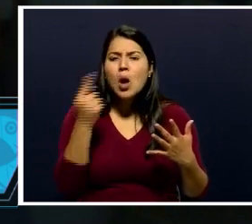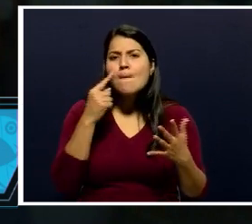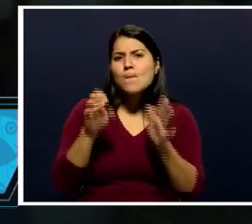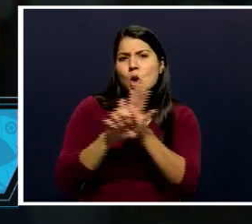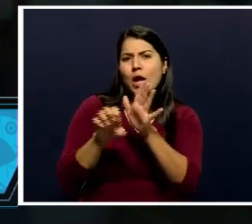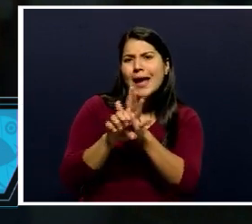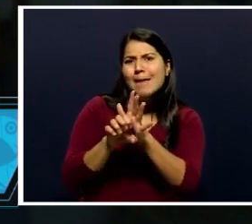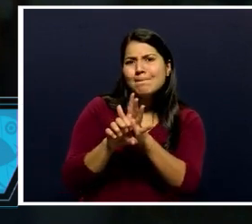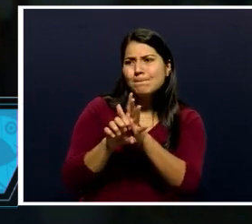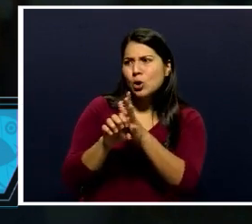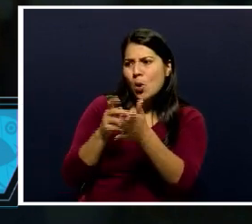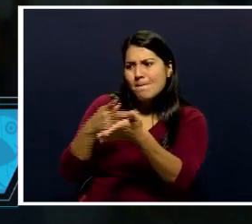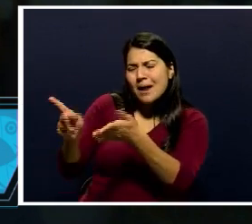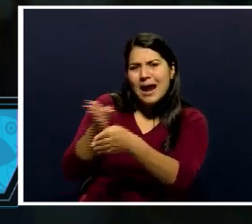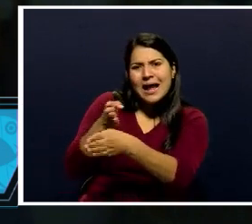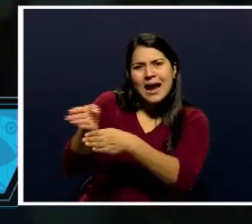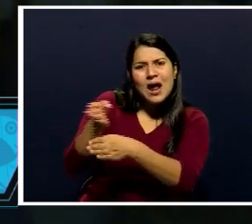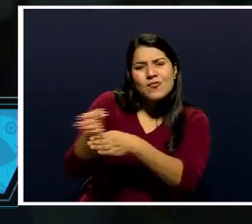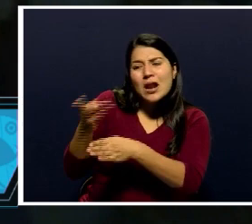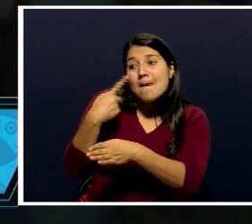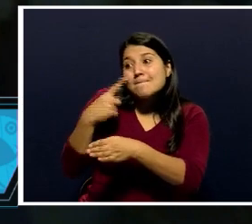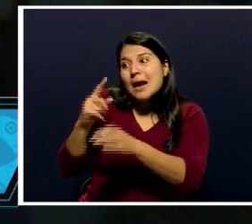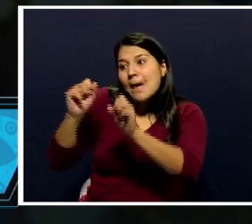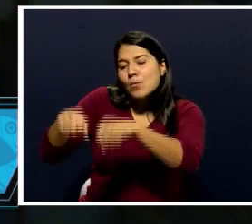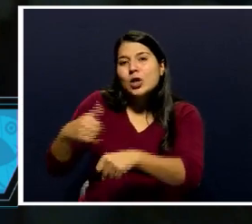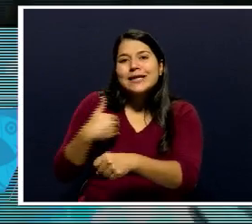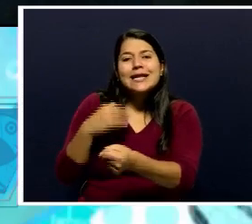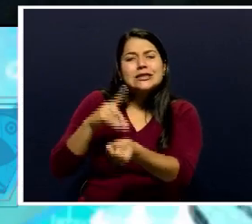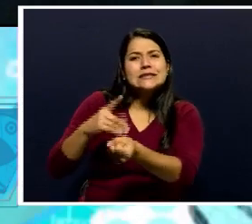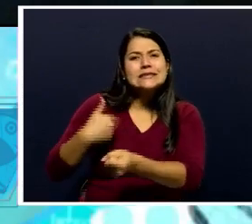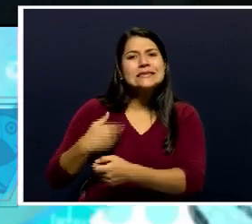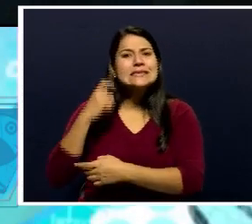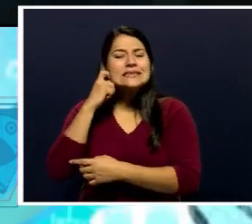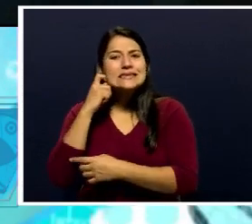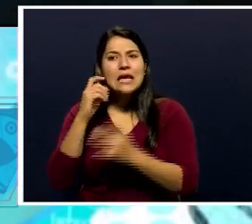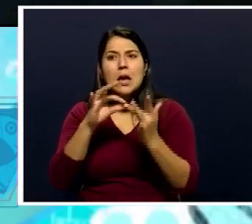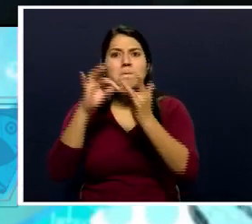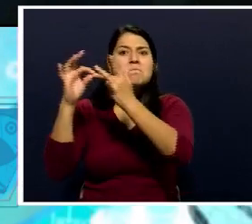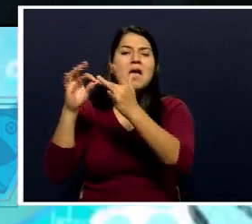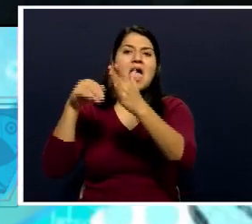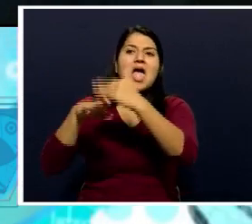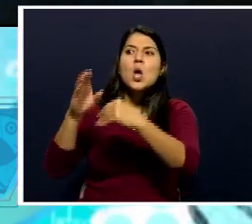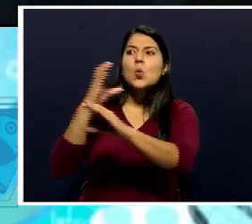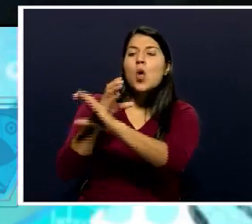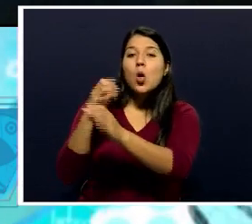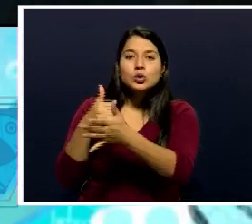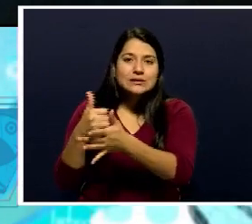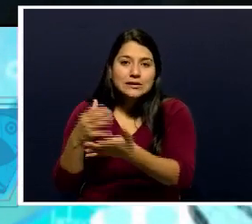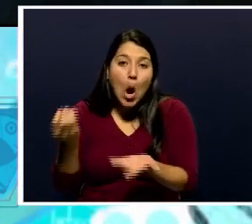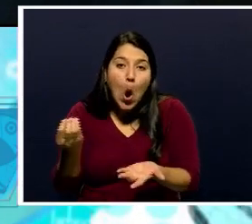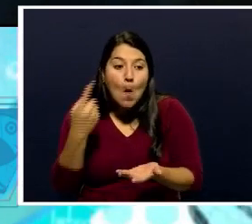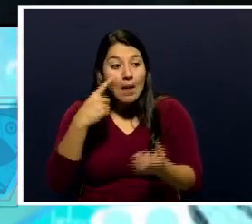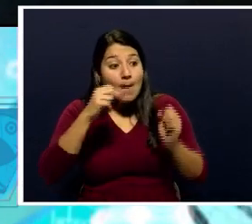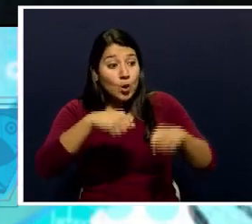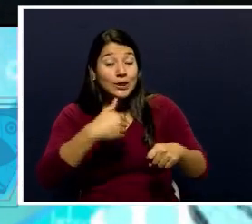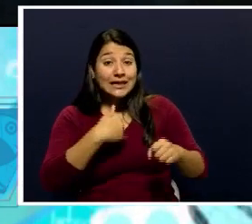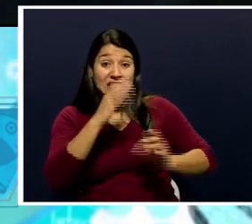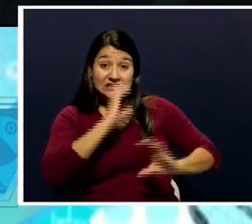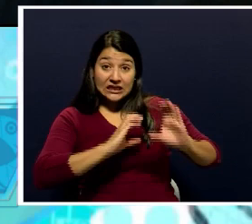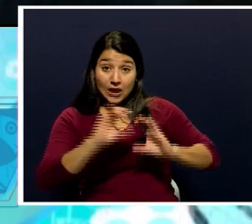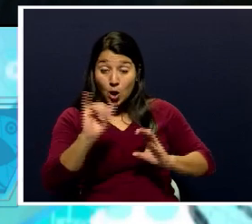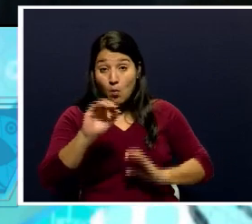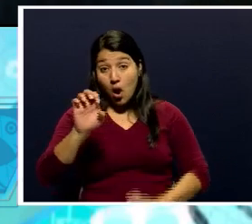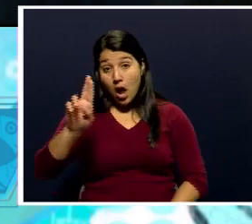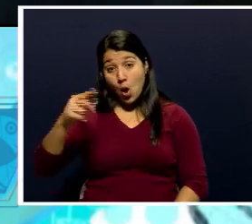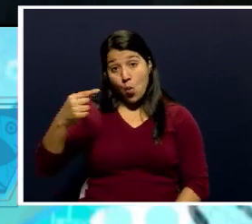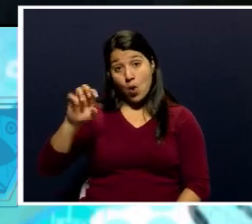ejemplo, especialidades para que hayan médicos y médicas que sean especialistas en cuidados intensivos, o para que tengamos científicas como